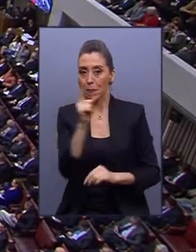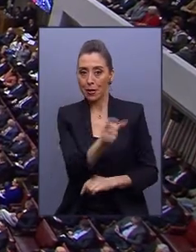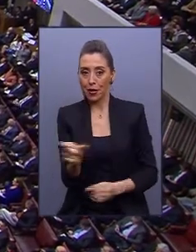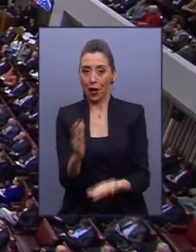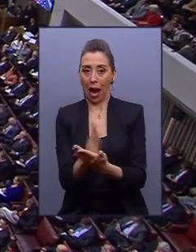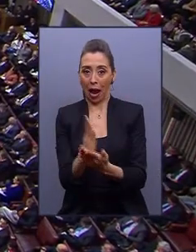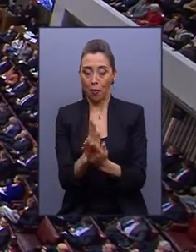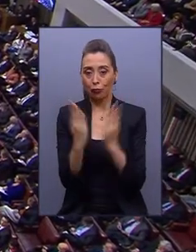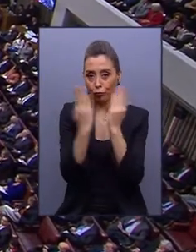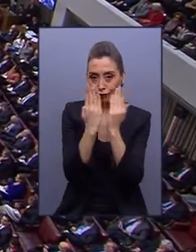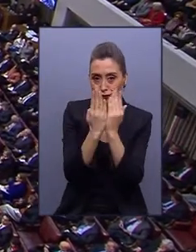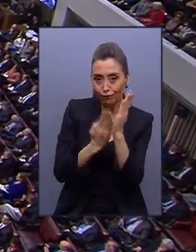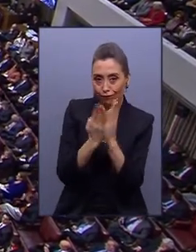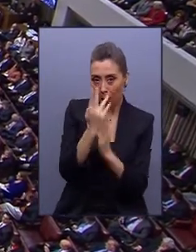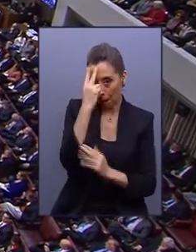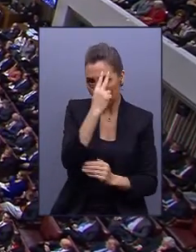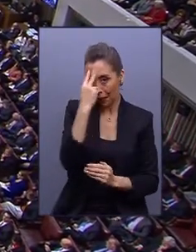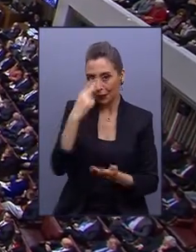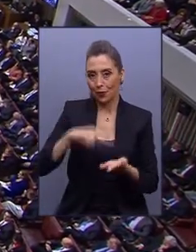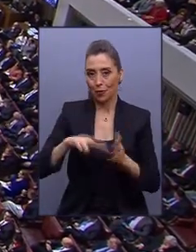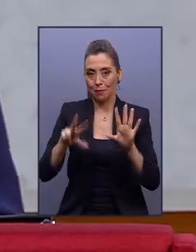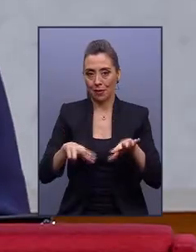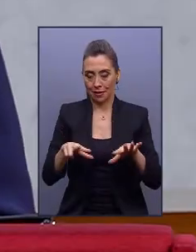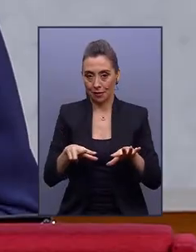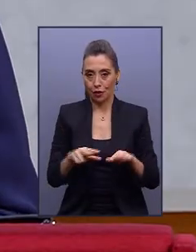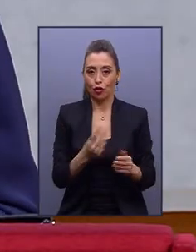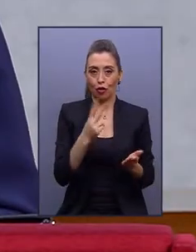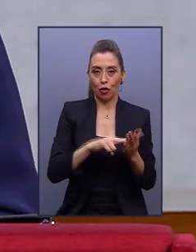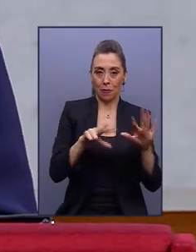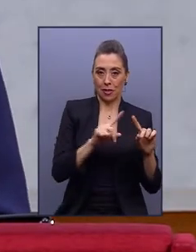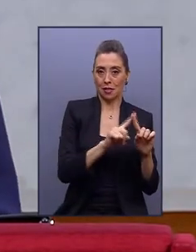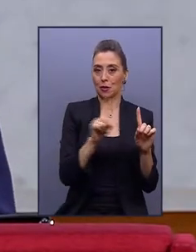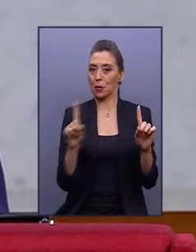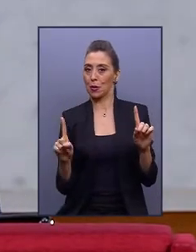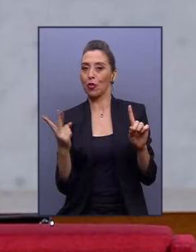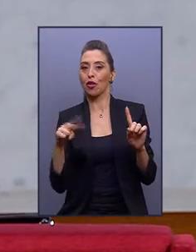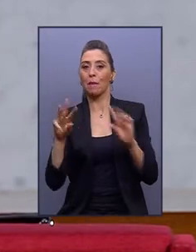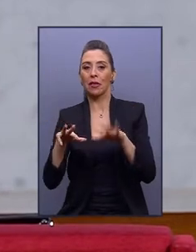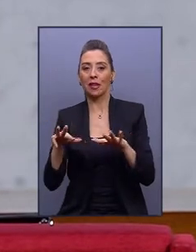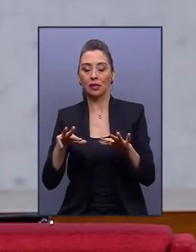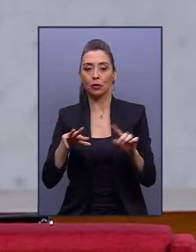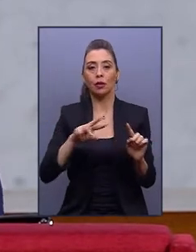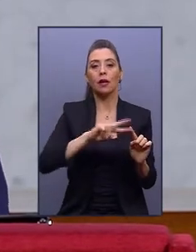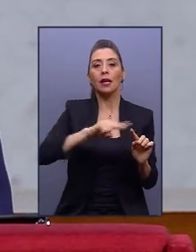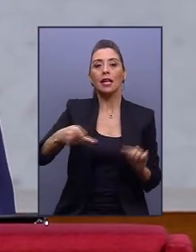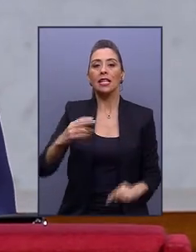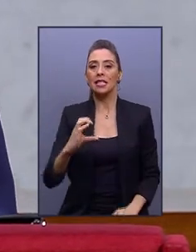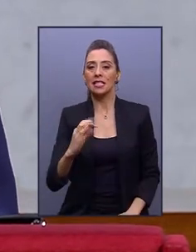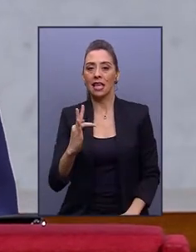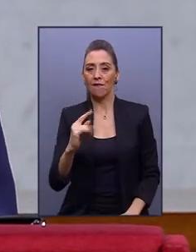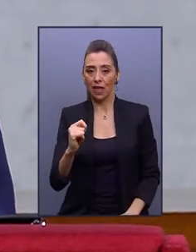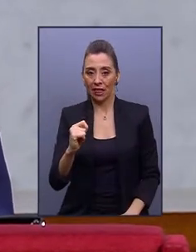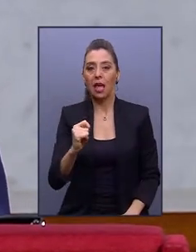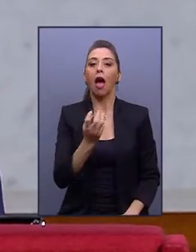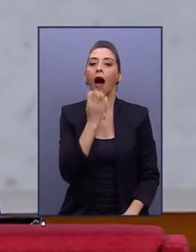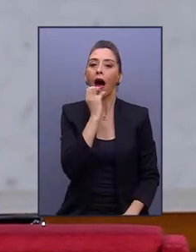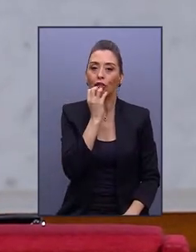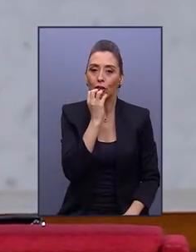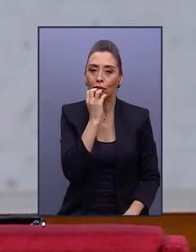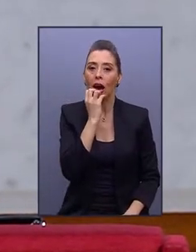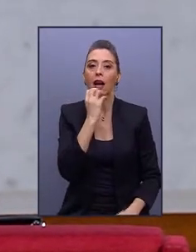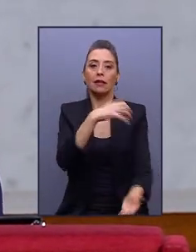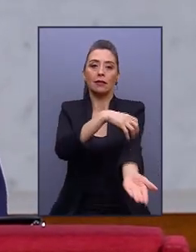estudiar en marzo del 2018. Entre 2018 y 2019 será el turno de los CFT de Antofagasta,